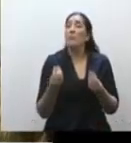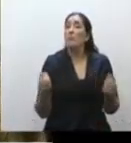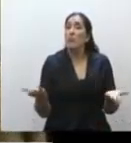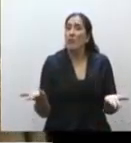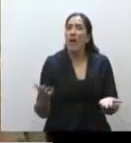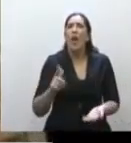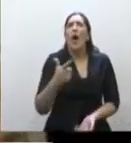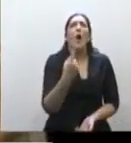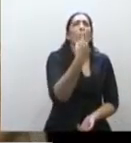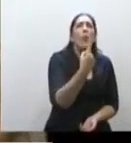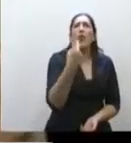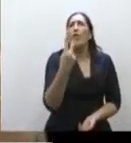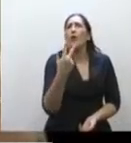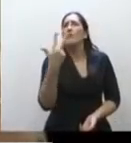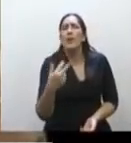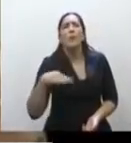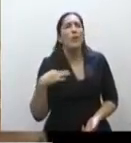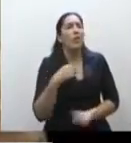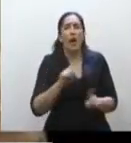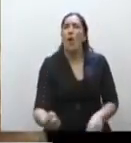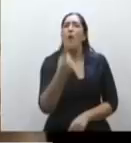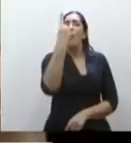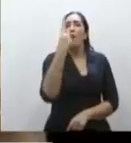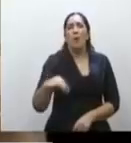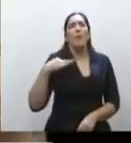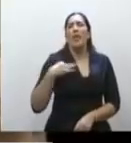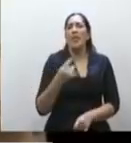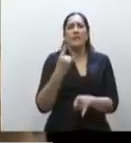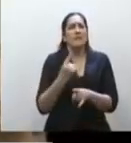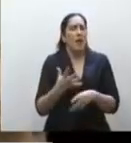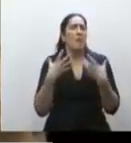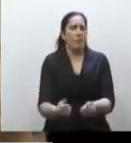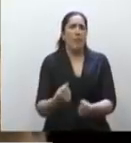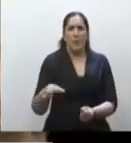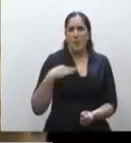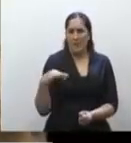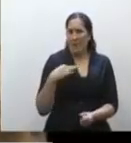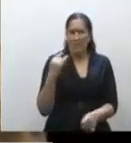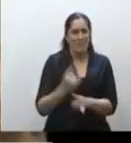una vida, dos vidas, tres vidas, hay una sola vida y hay que defenderla siempre.